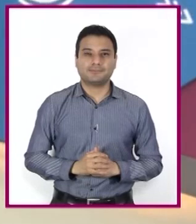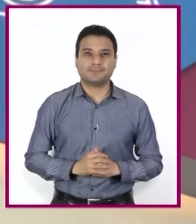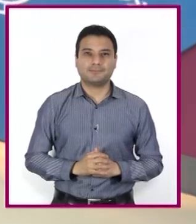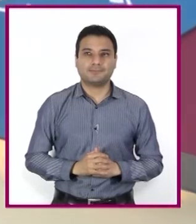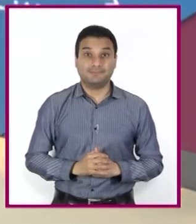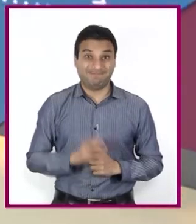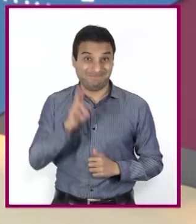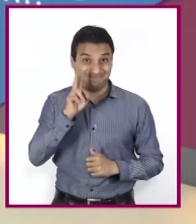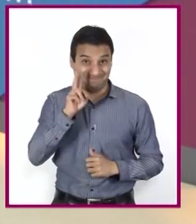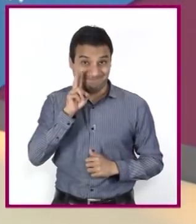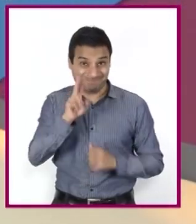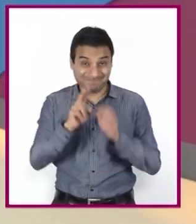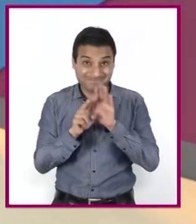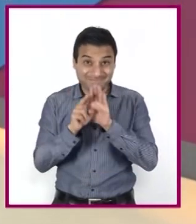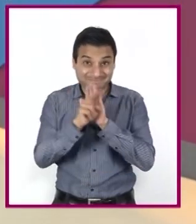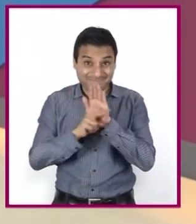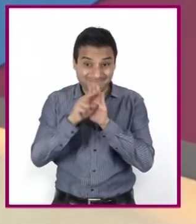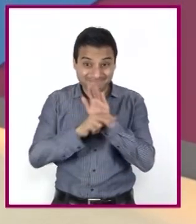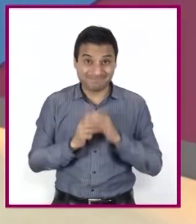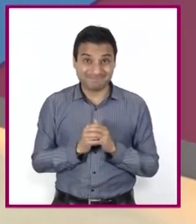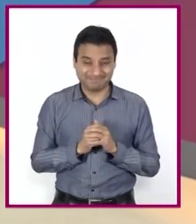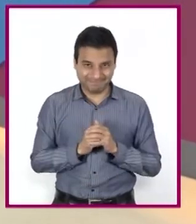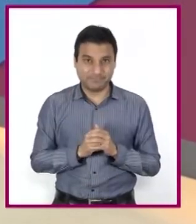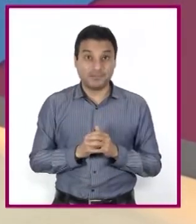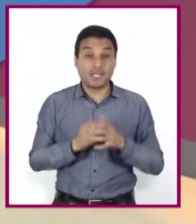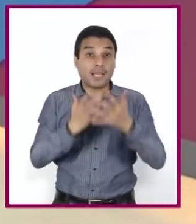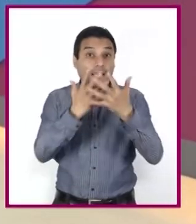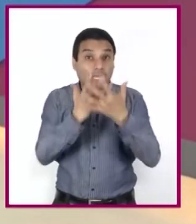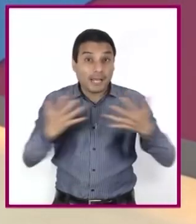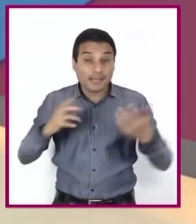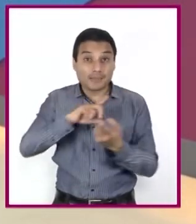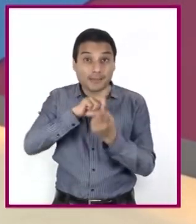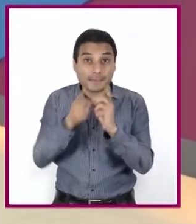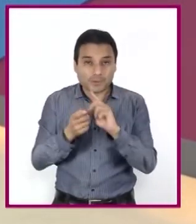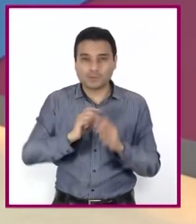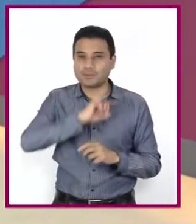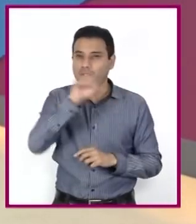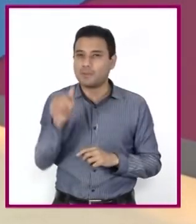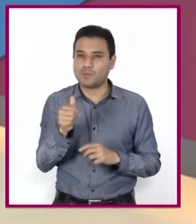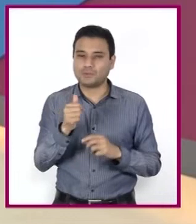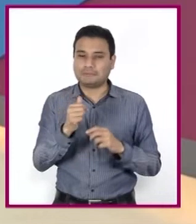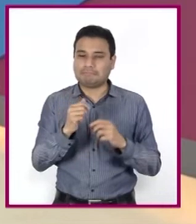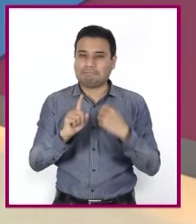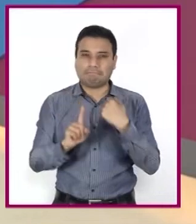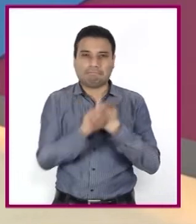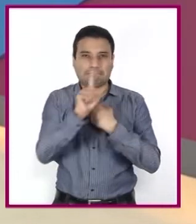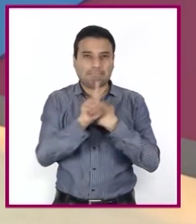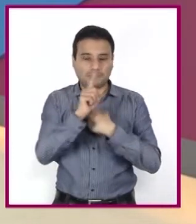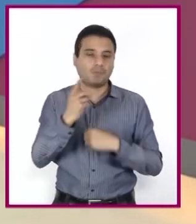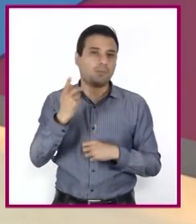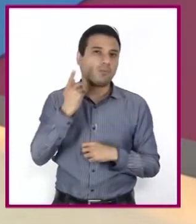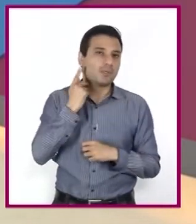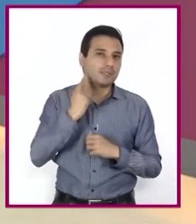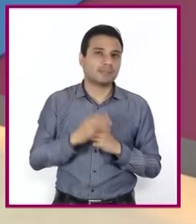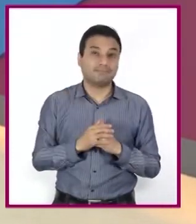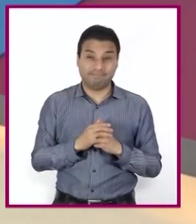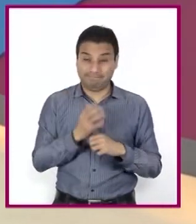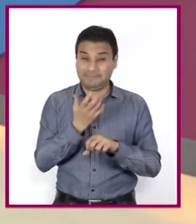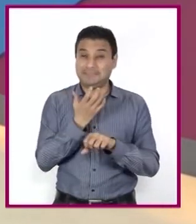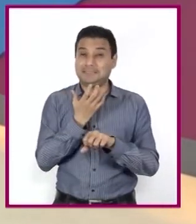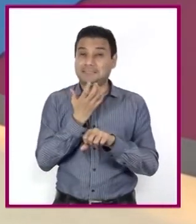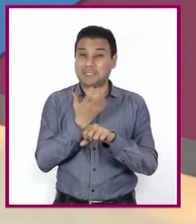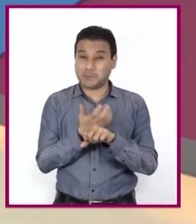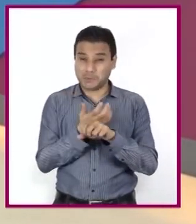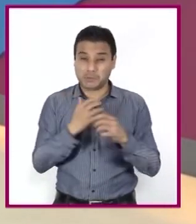Como se menciona en el video, la Gran Depresión trajo consigo importantes consecuencias políticas en el país más